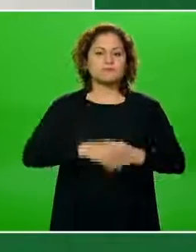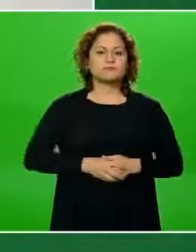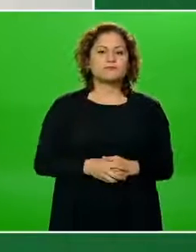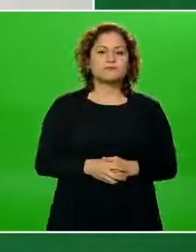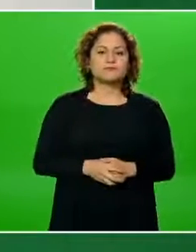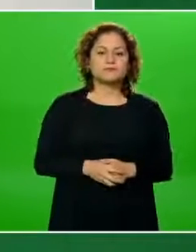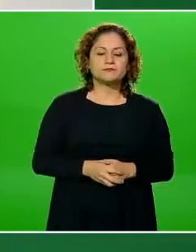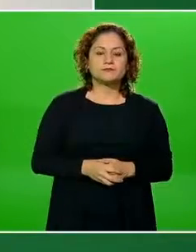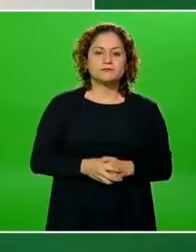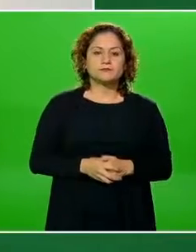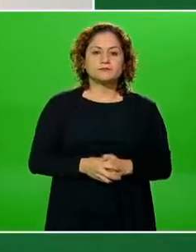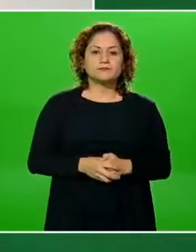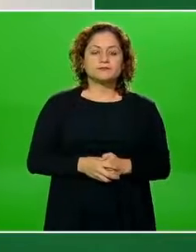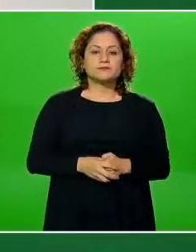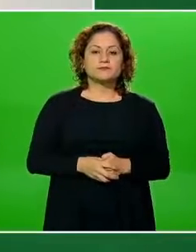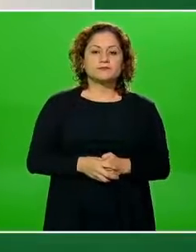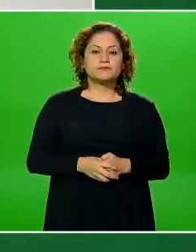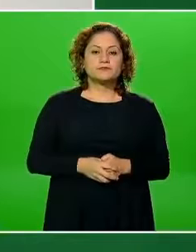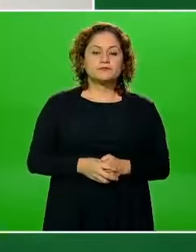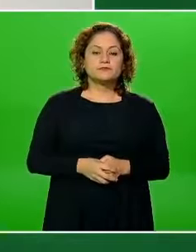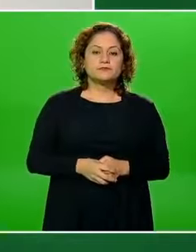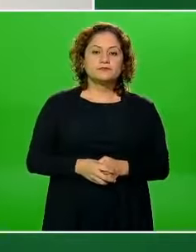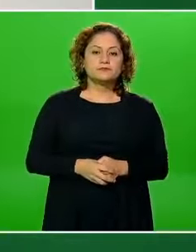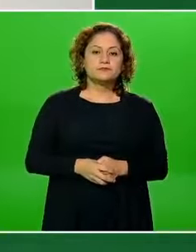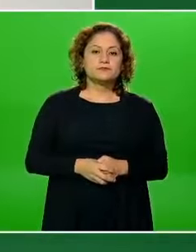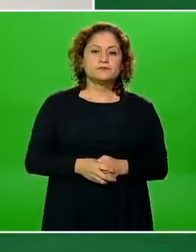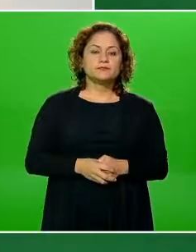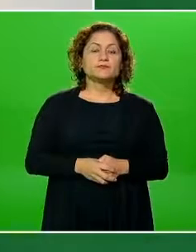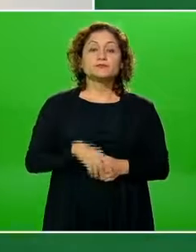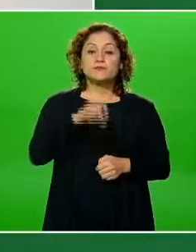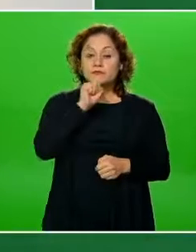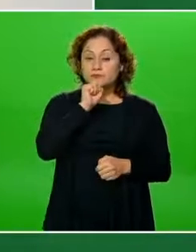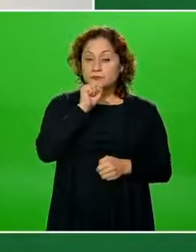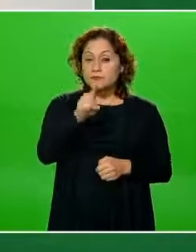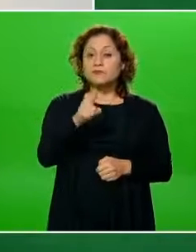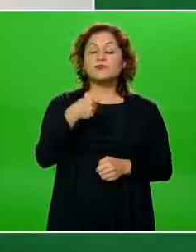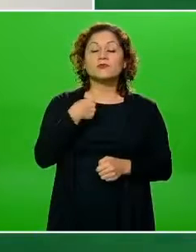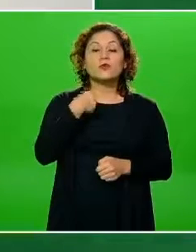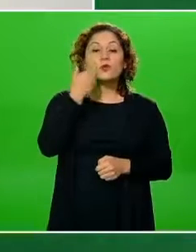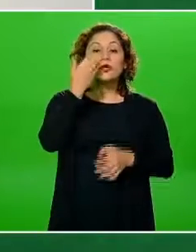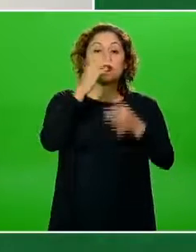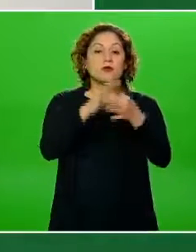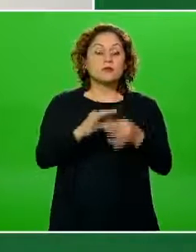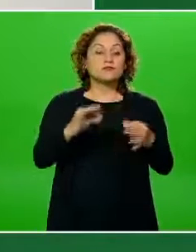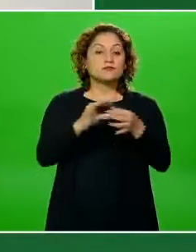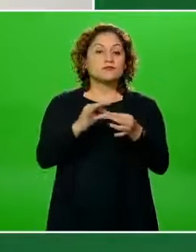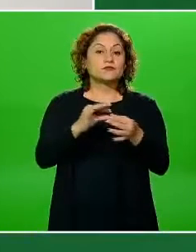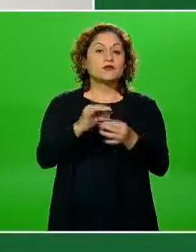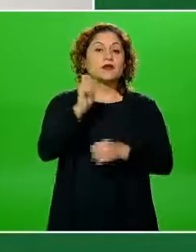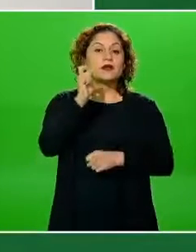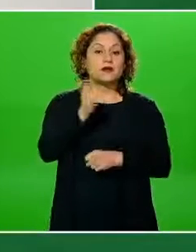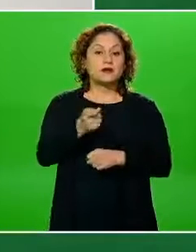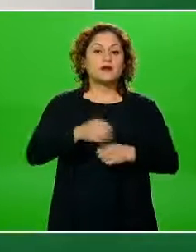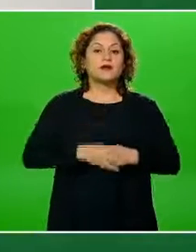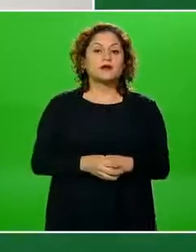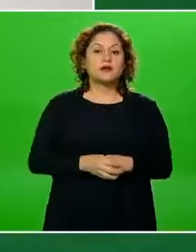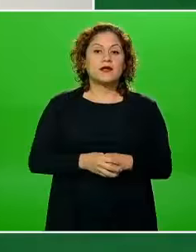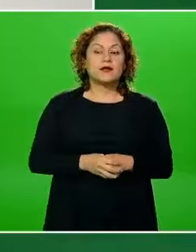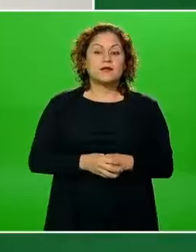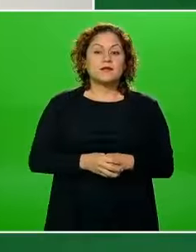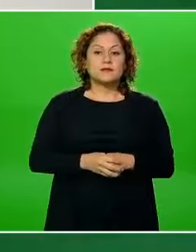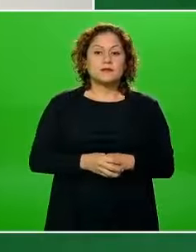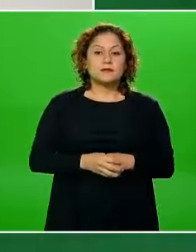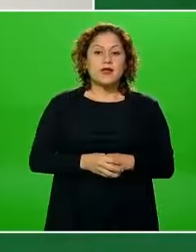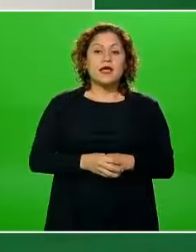cama con ventilador. Y bien, pues aquí es importante mencionar que tenemos una ocupación de